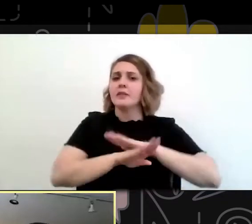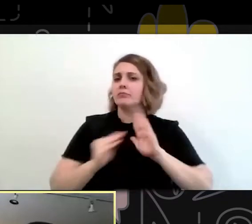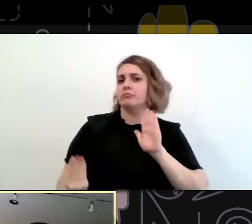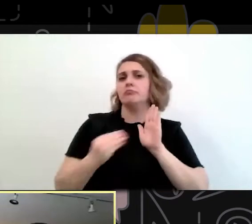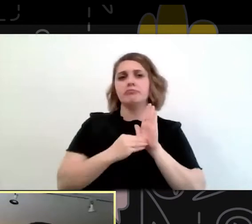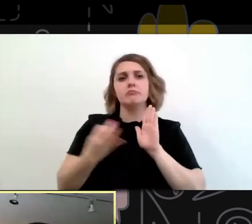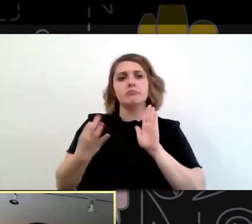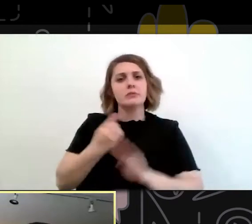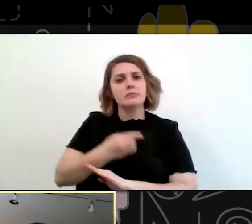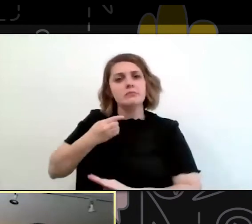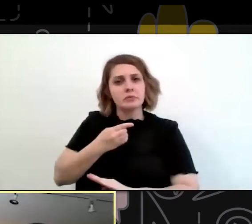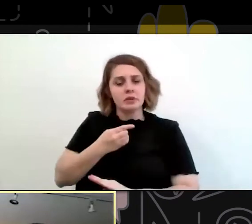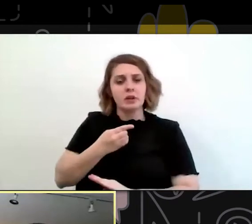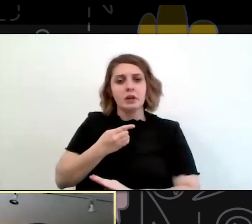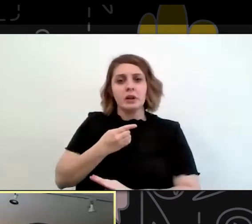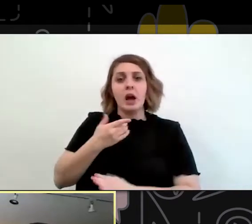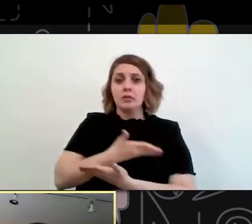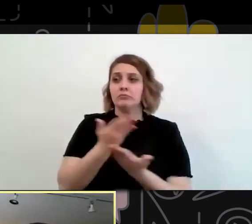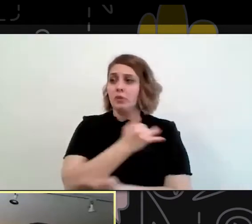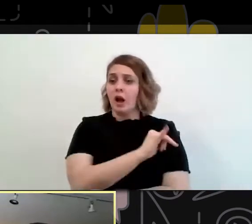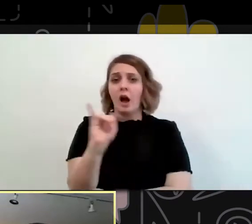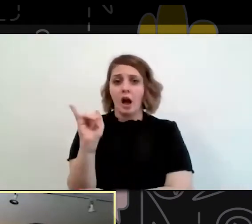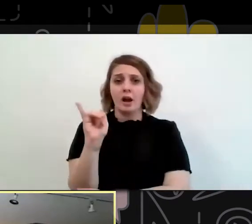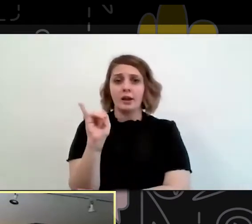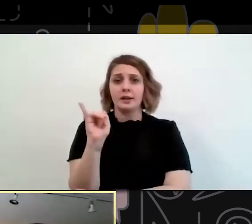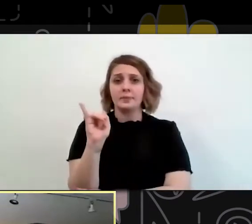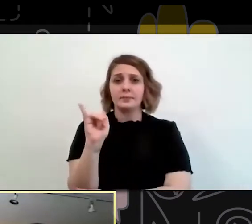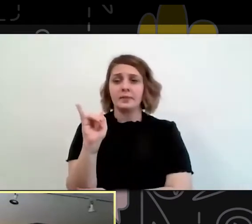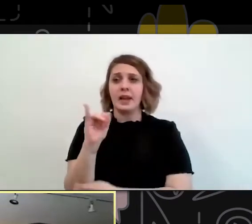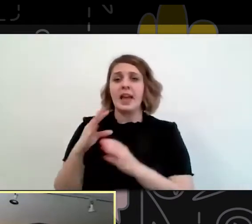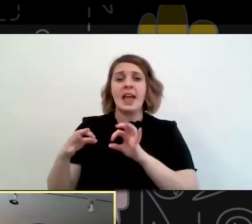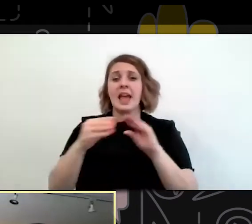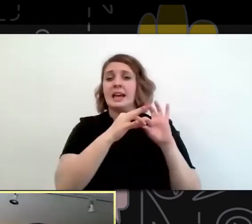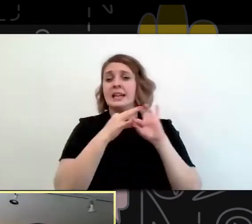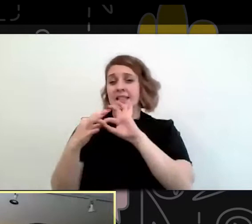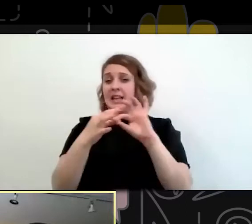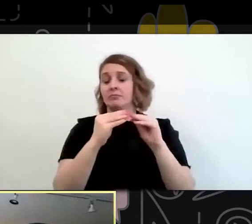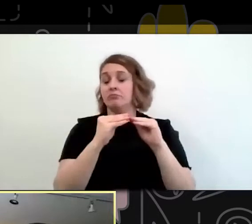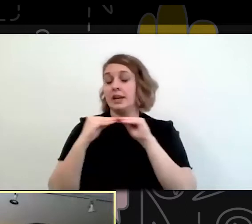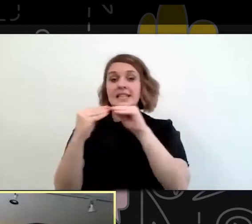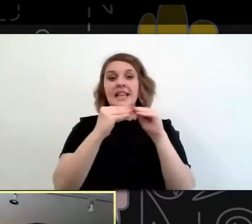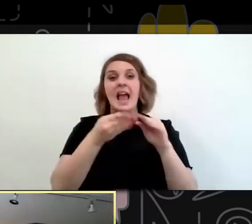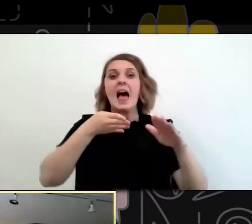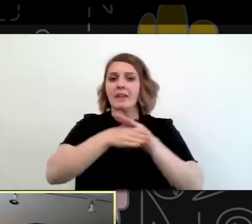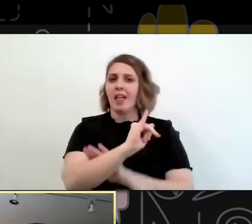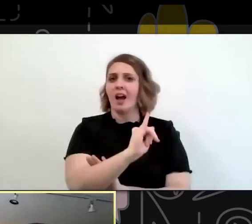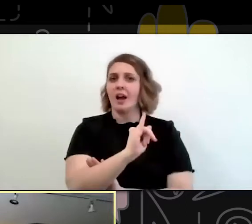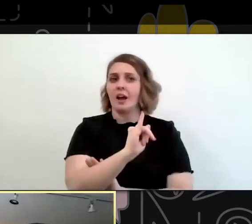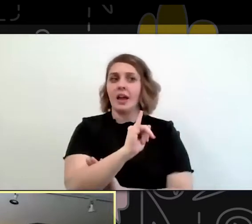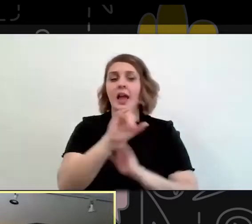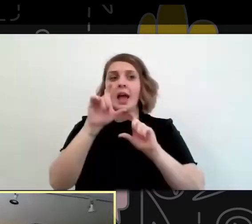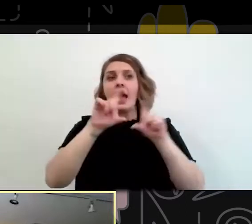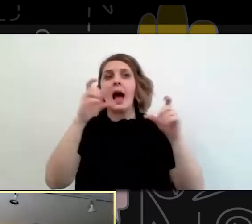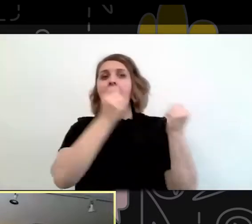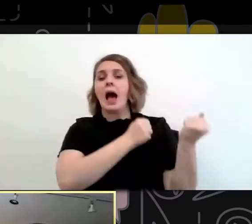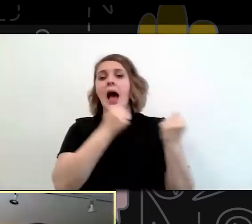Están disponibles y se conocen estos estándares de accesibilidad. Hay agencias de evaluación